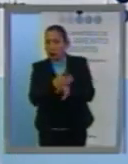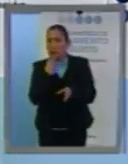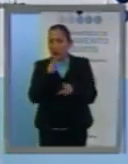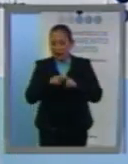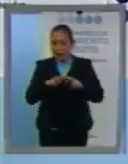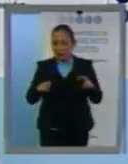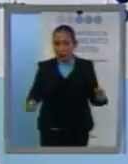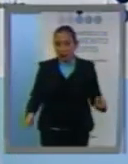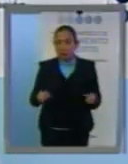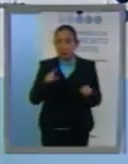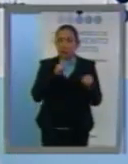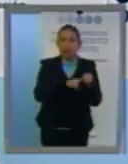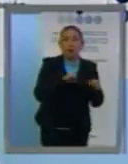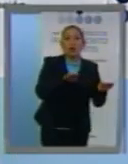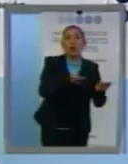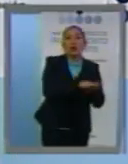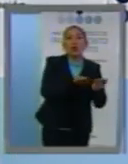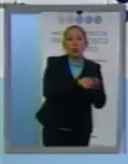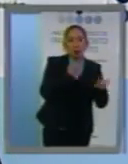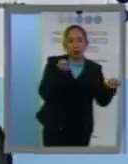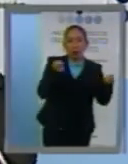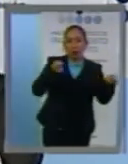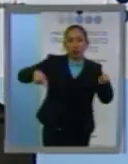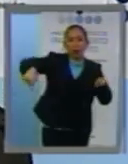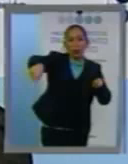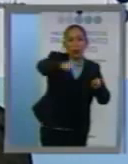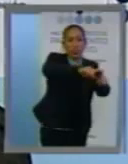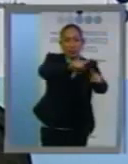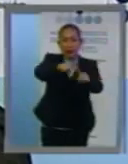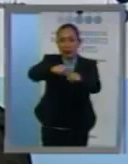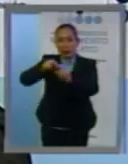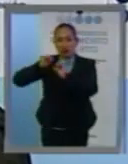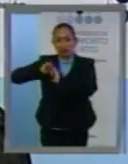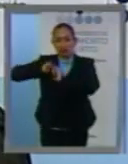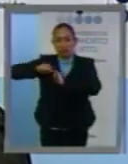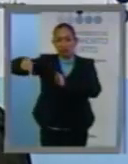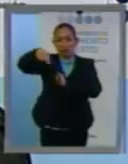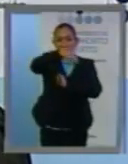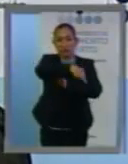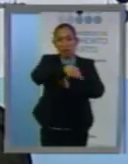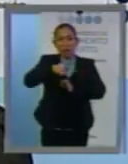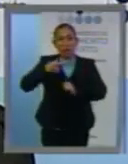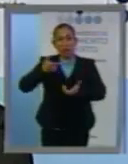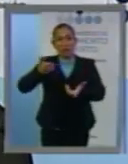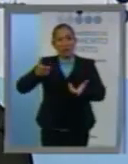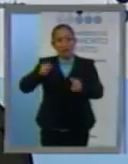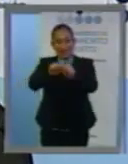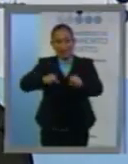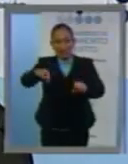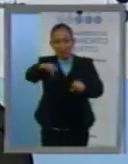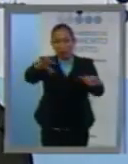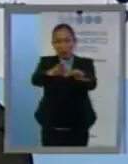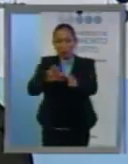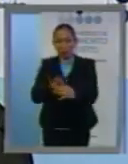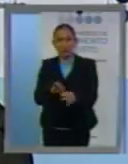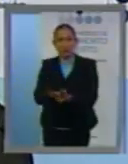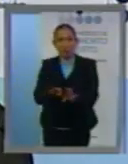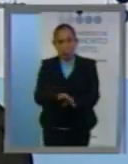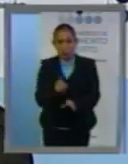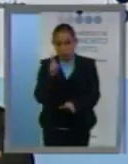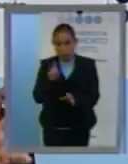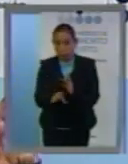panel, entre cómo se van a coordinar los distintos actores del Sistema Nacional Anticorrupción. Una parte importante, y podríamos